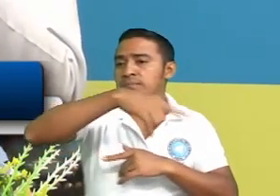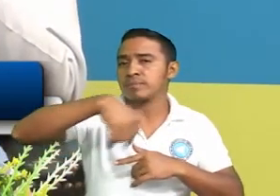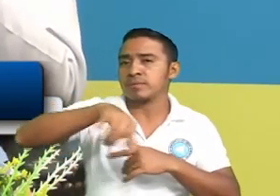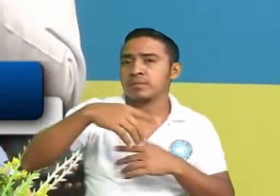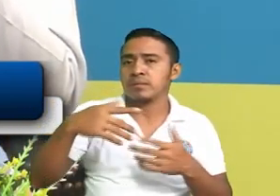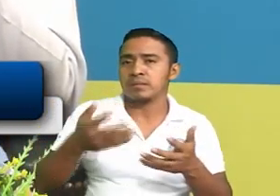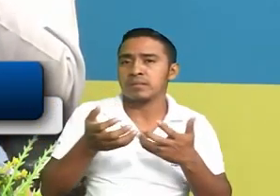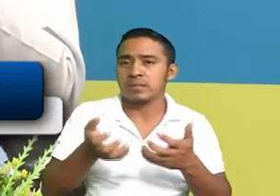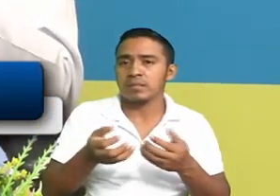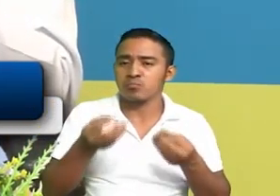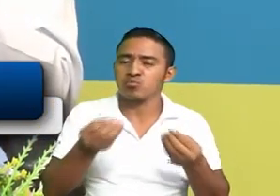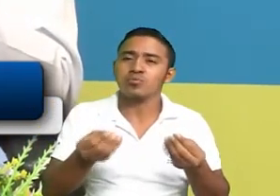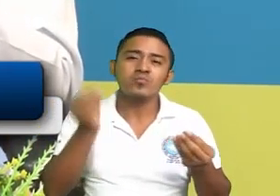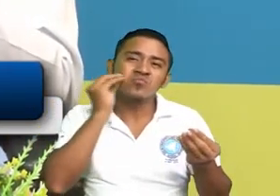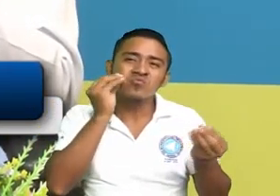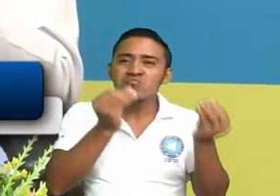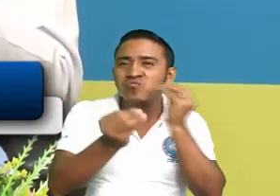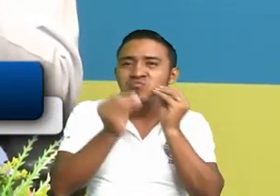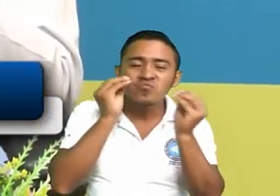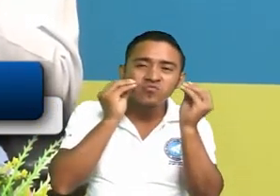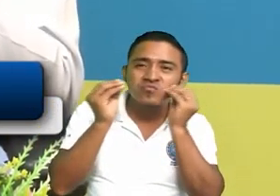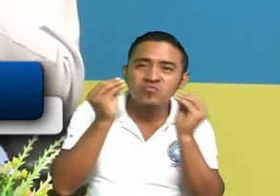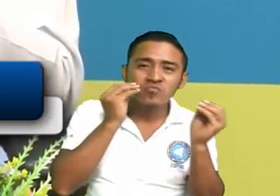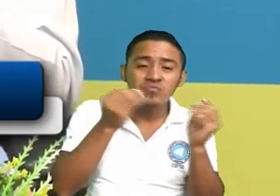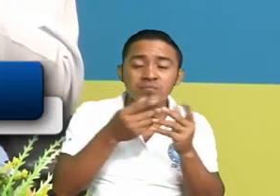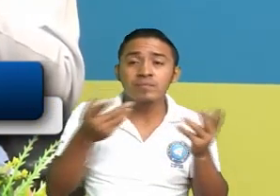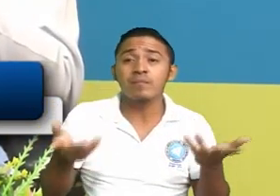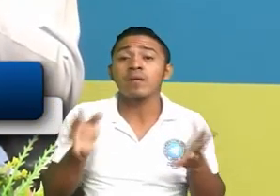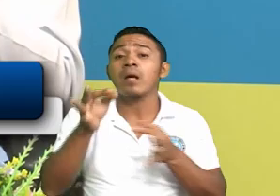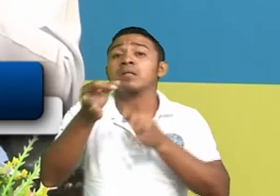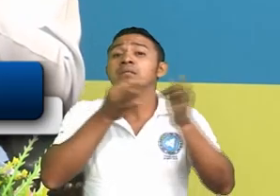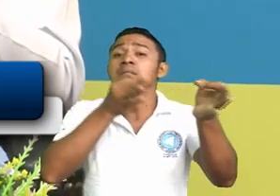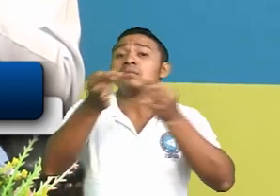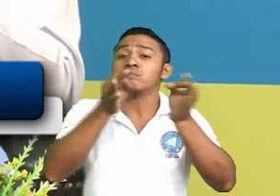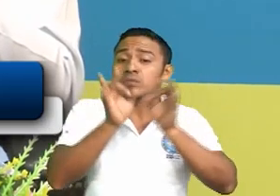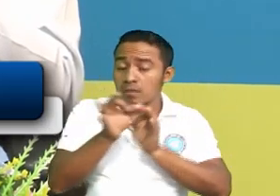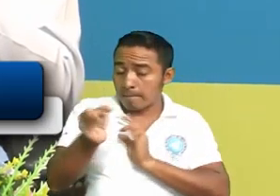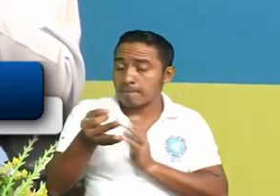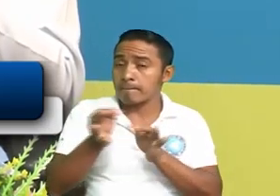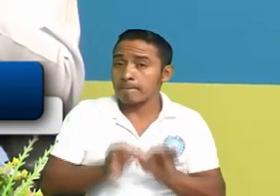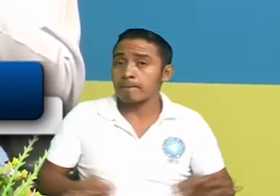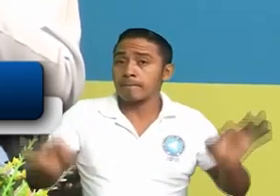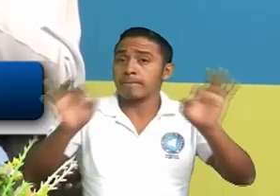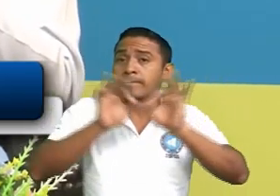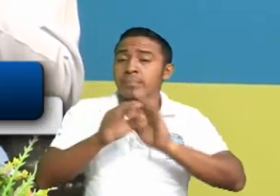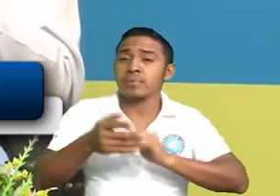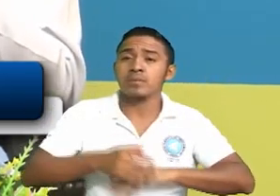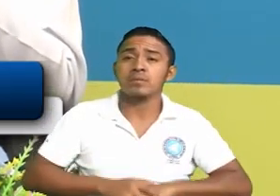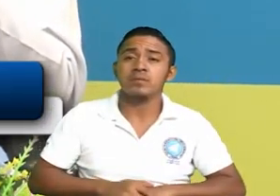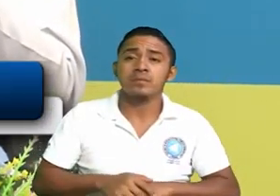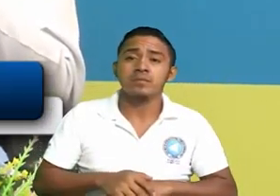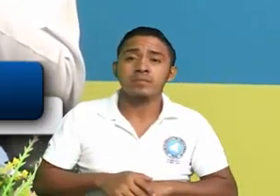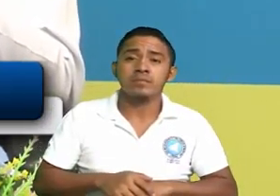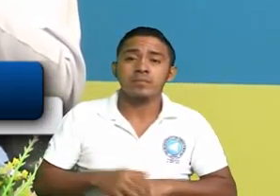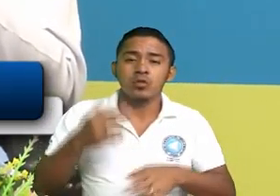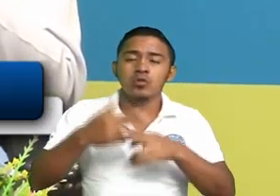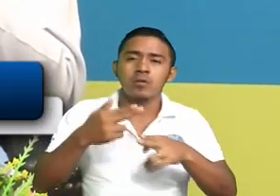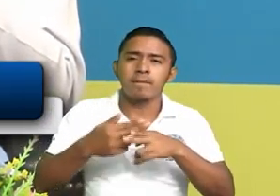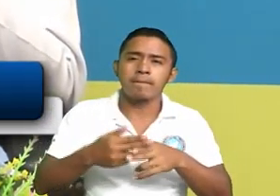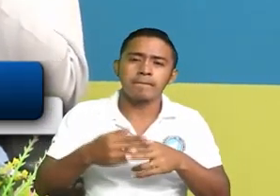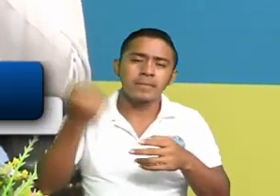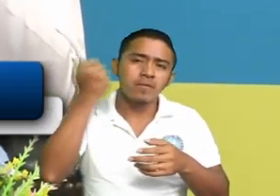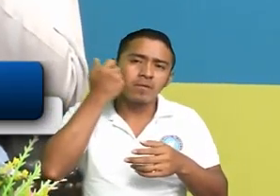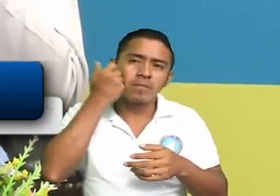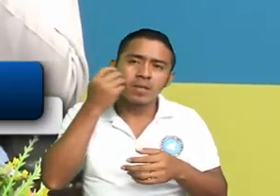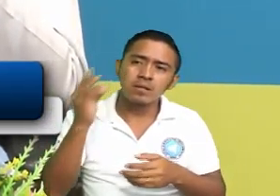lo menos posible que no. Sí. Que no salga. Recordemos que también hay enfermedades que podemos tener en los niños durante el, por ejemplo, nuestras